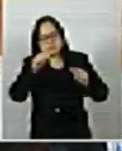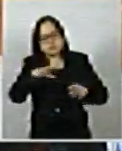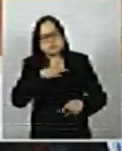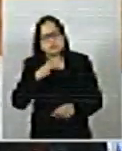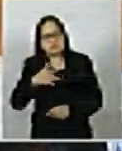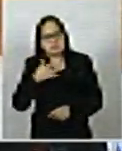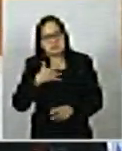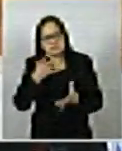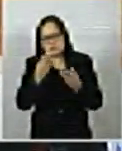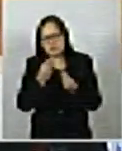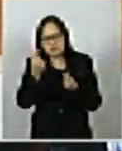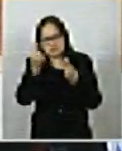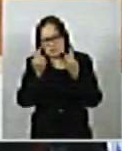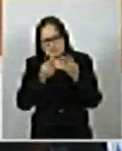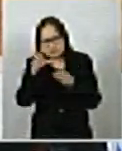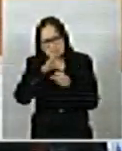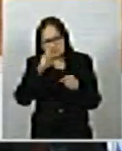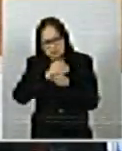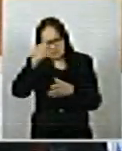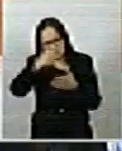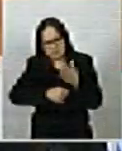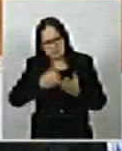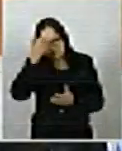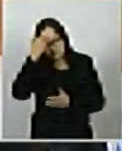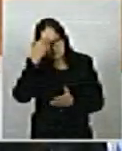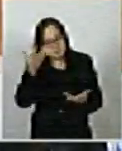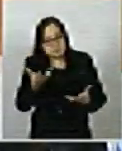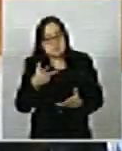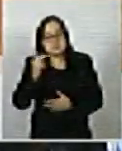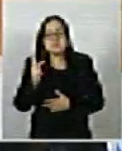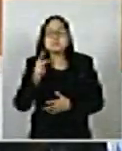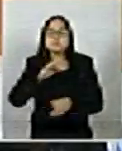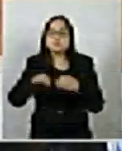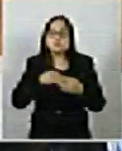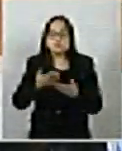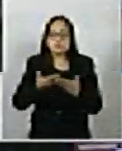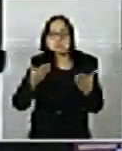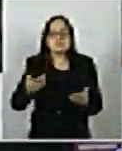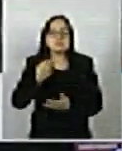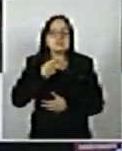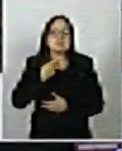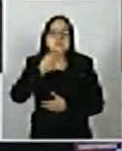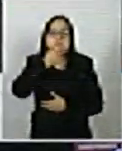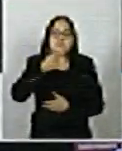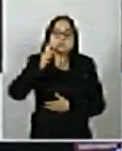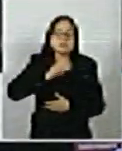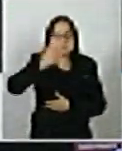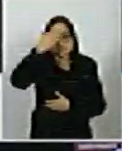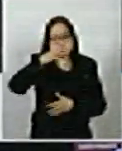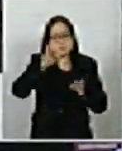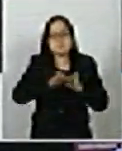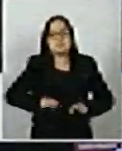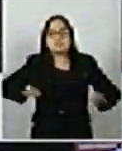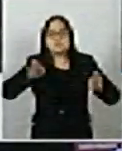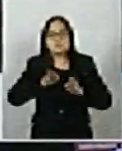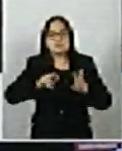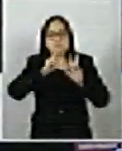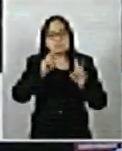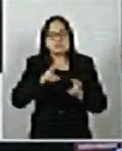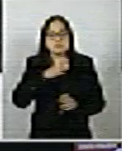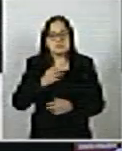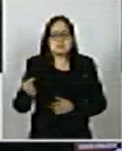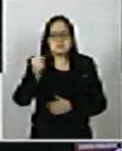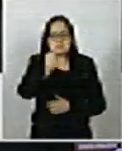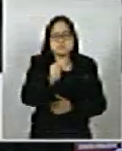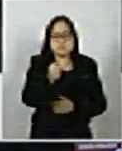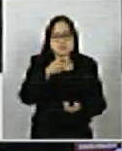ven, pero todo político o política, y aquí todos lo son, saben lo importante que es un puesto